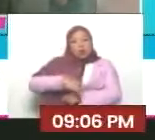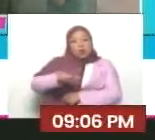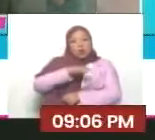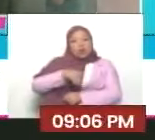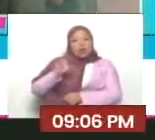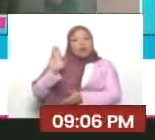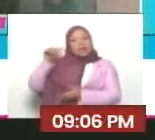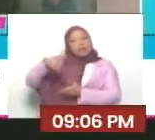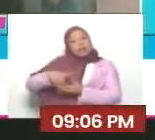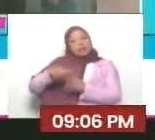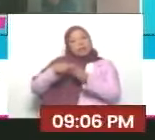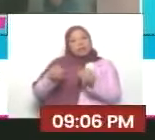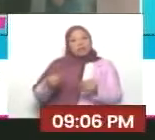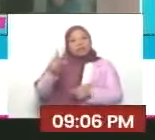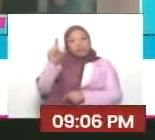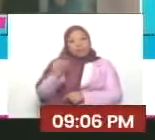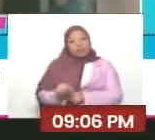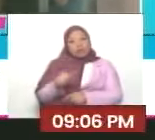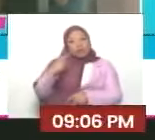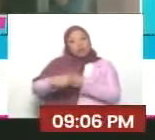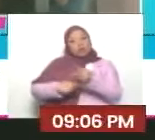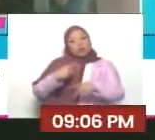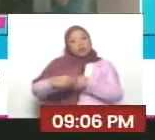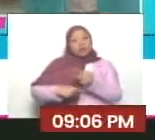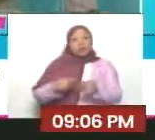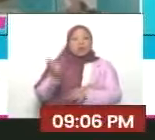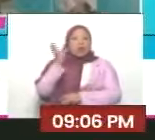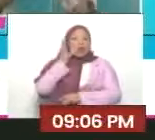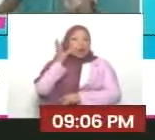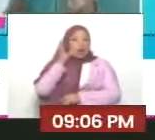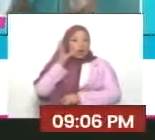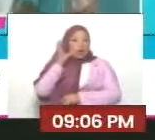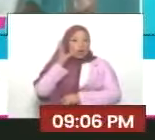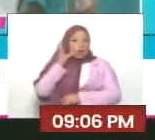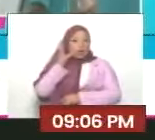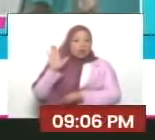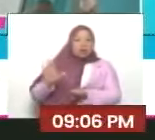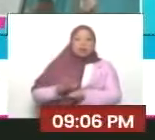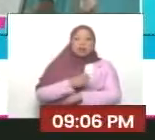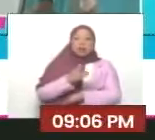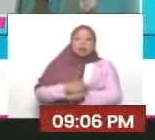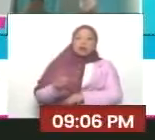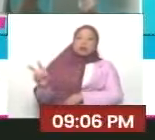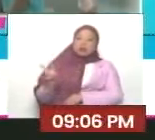tenía Miranda hasta hace poco como productor de cacao, que era el principal